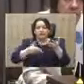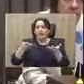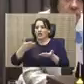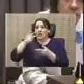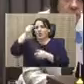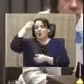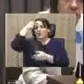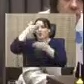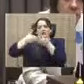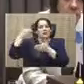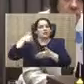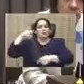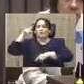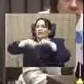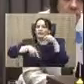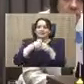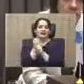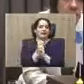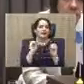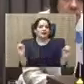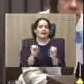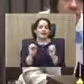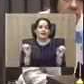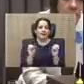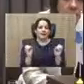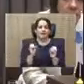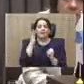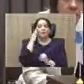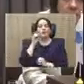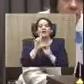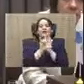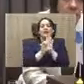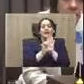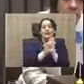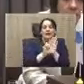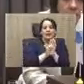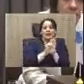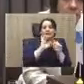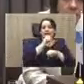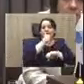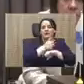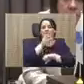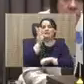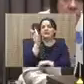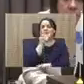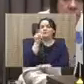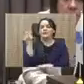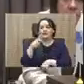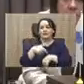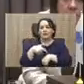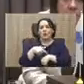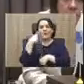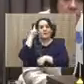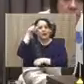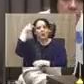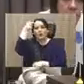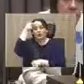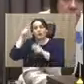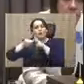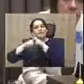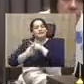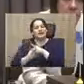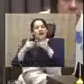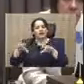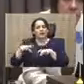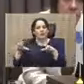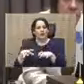ley establecía un plazo de 6 meses para que el gobierno empezara a actuar en ese sentido. Muy lamentable, y lo que vemos es una